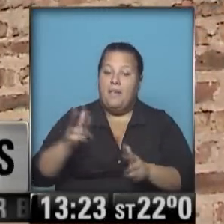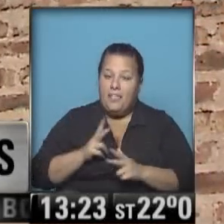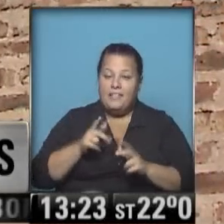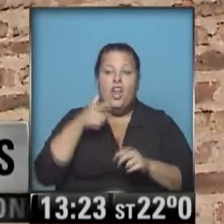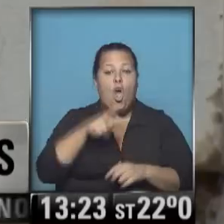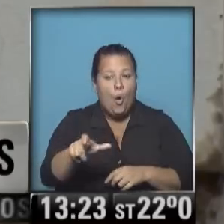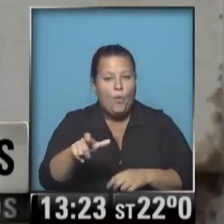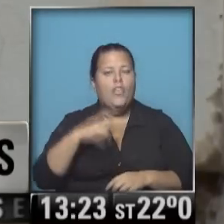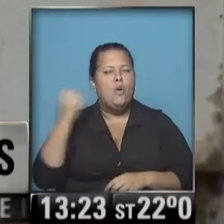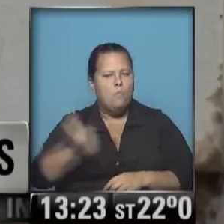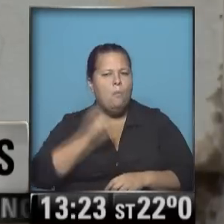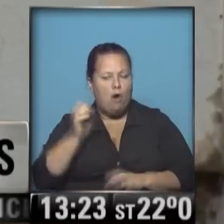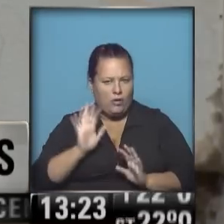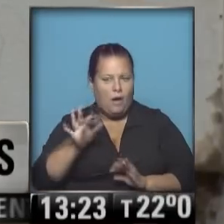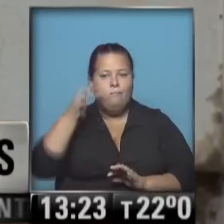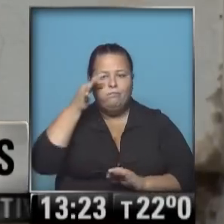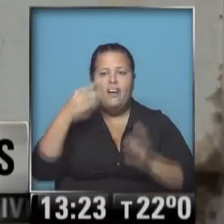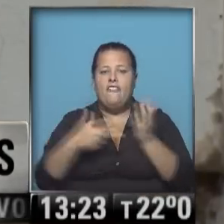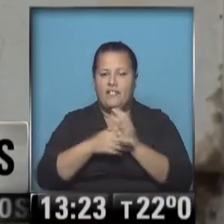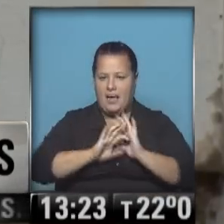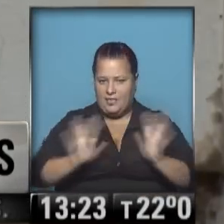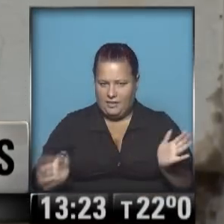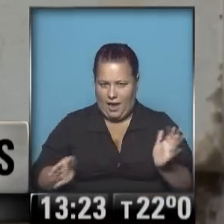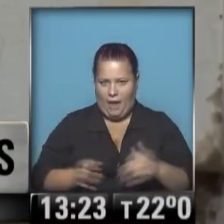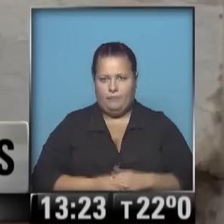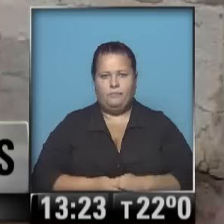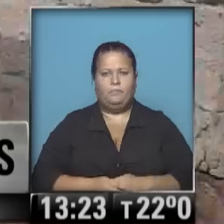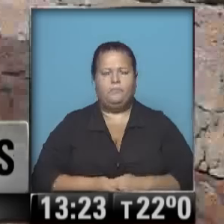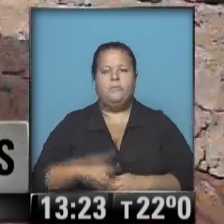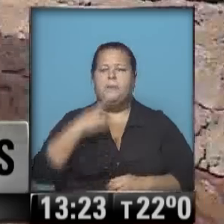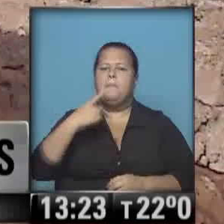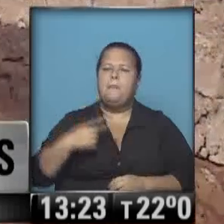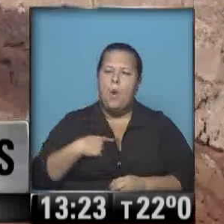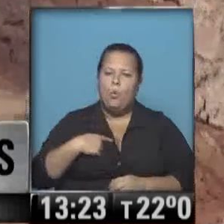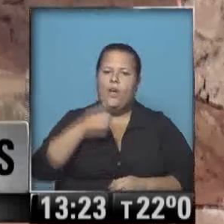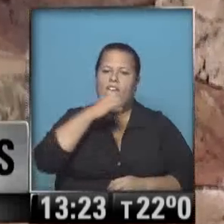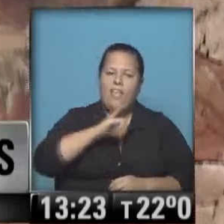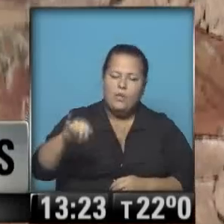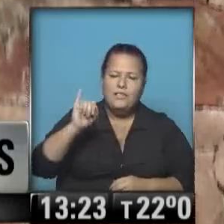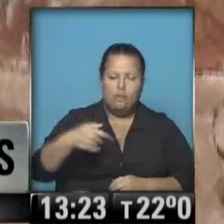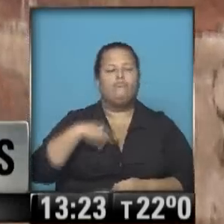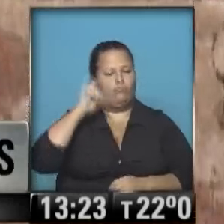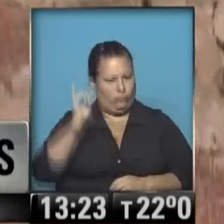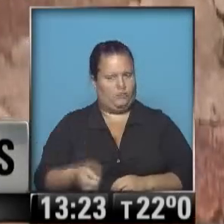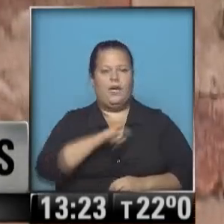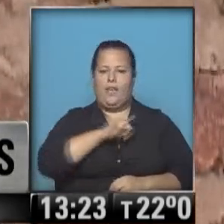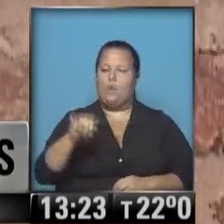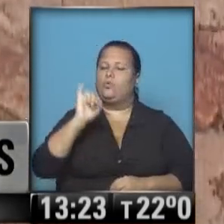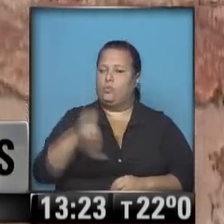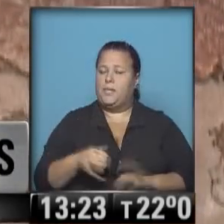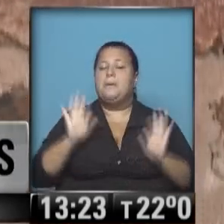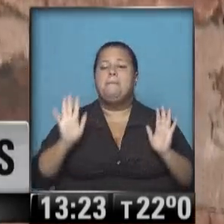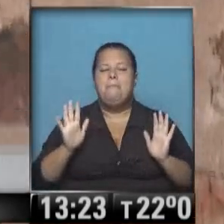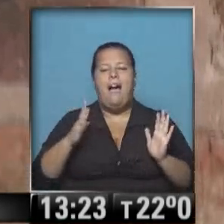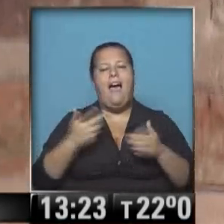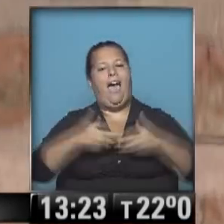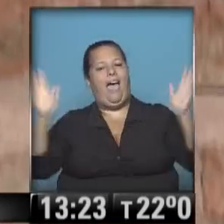imágenes son importantes lo vio un fiscal y nos ha me ha preguntado si voy a hacer una denuncia la voy a hacer por lo menos para que